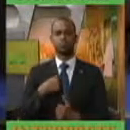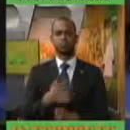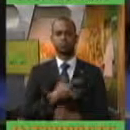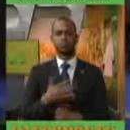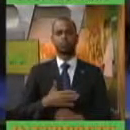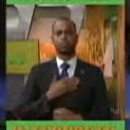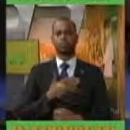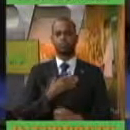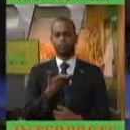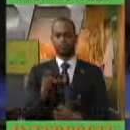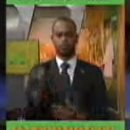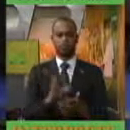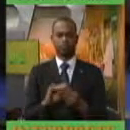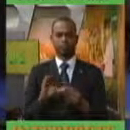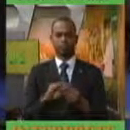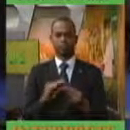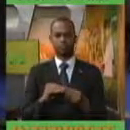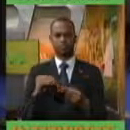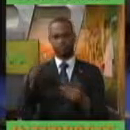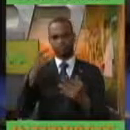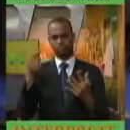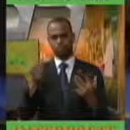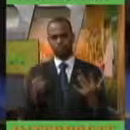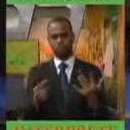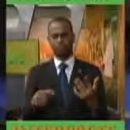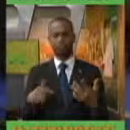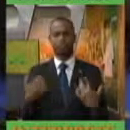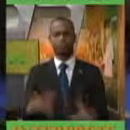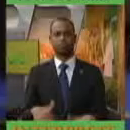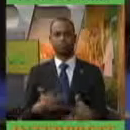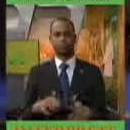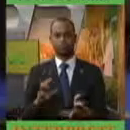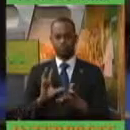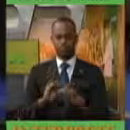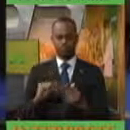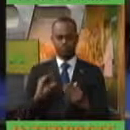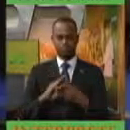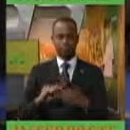contento. Ustedes han mencionado a una serie de protagonistas